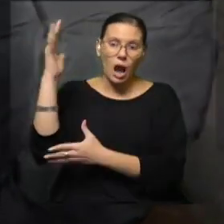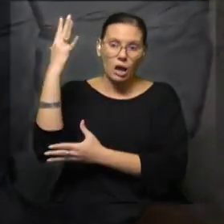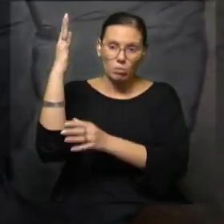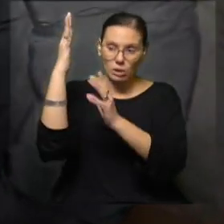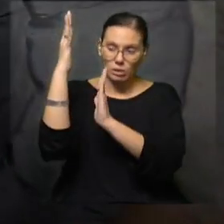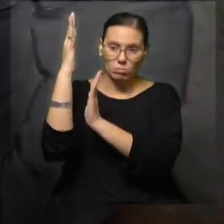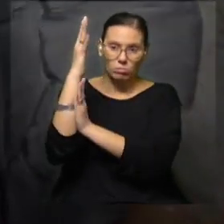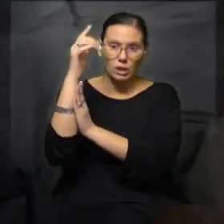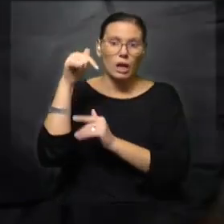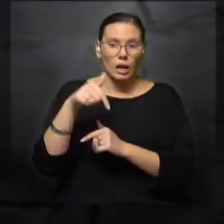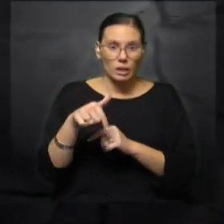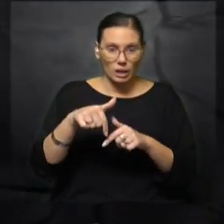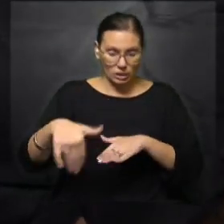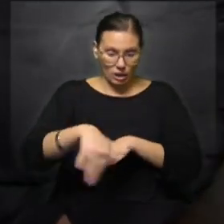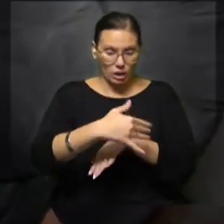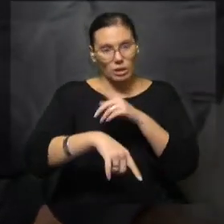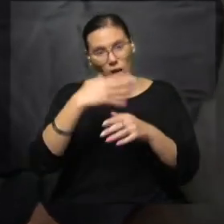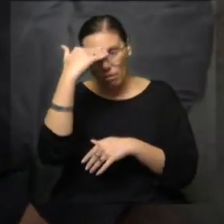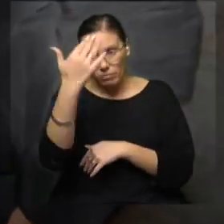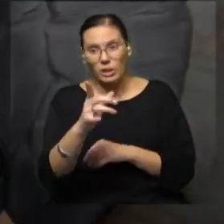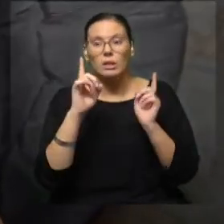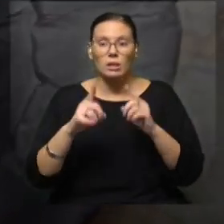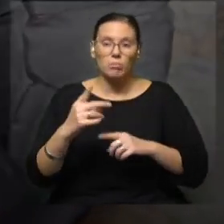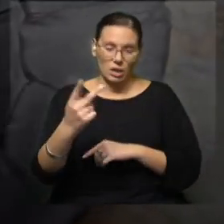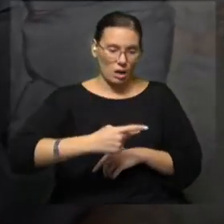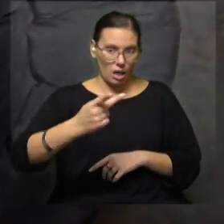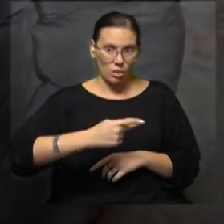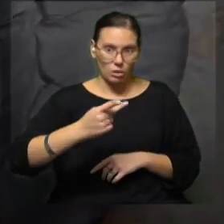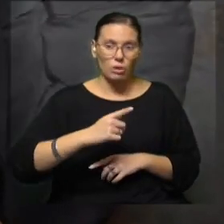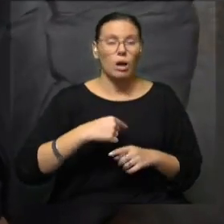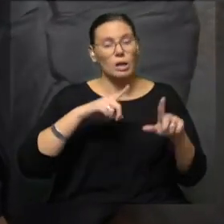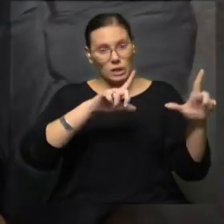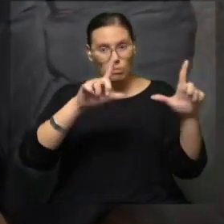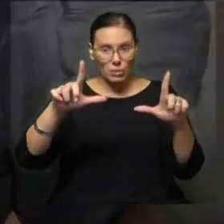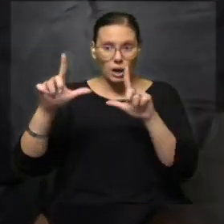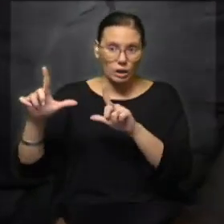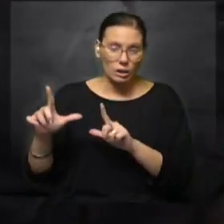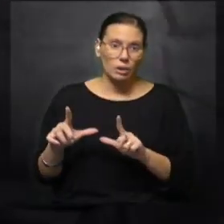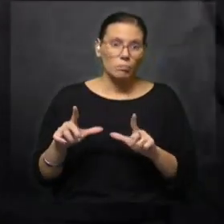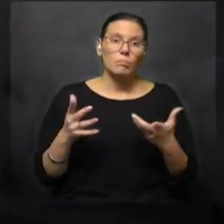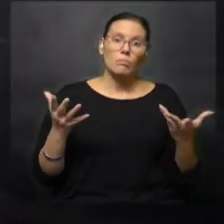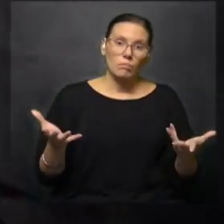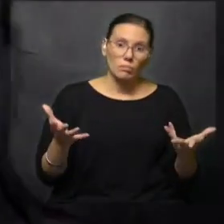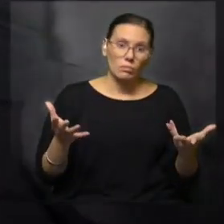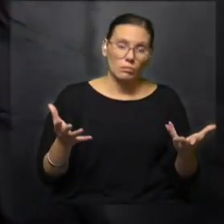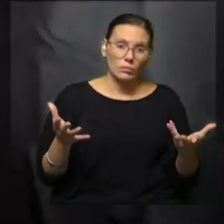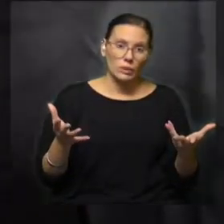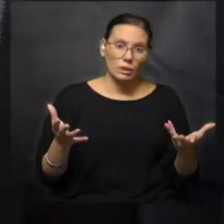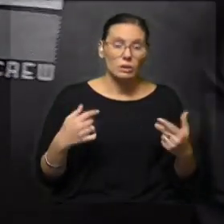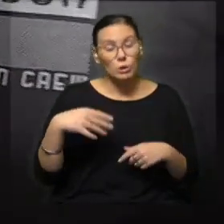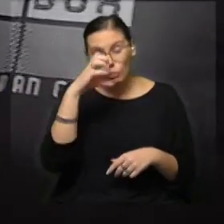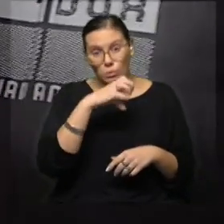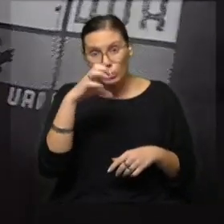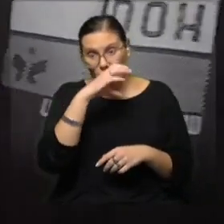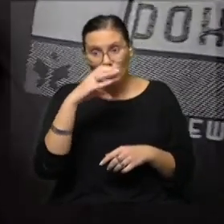árboles, tanto de esta acera a la que estamos nosotros como la de enfrente, van a ver también otras imágenes. Así que bueno, que si les da curiosidad,